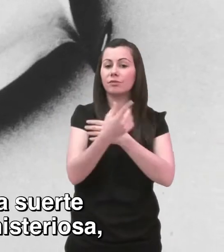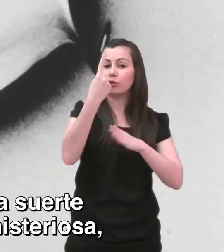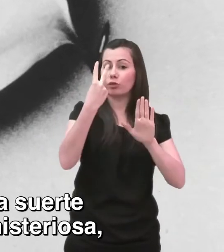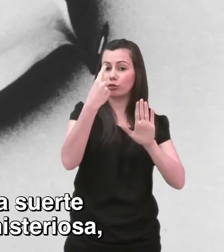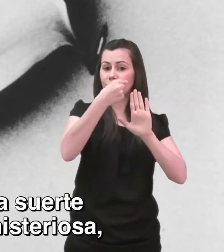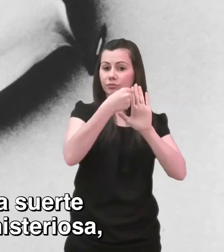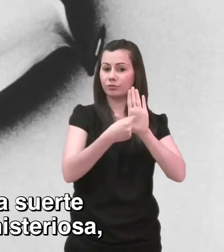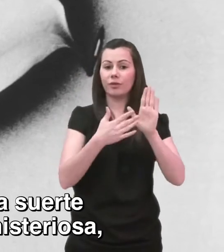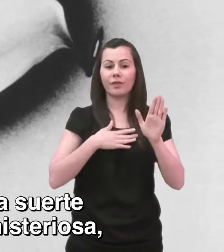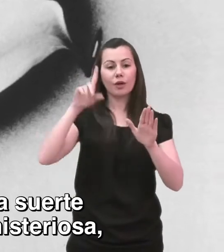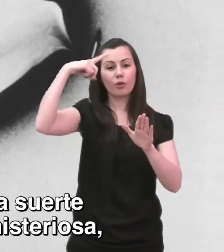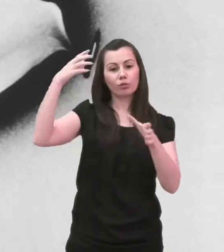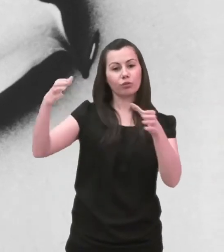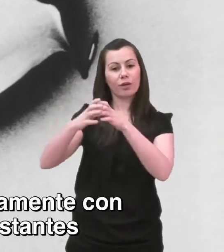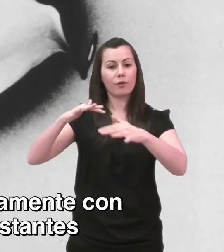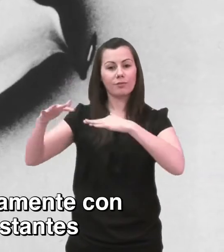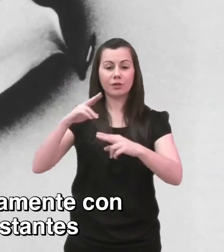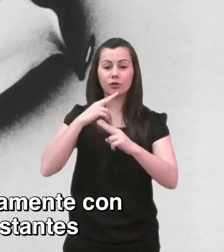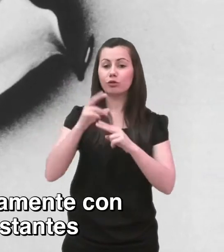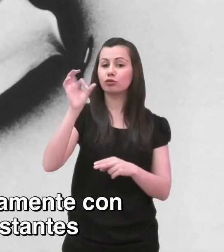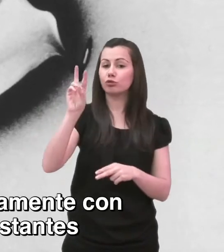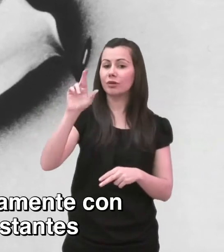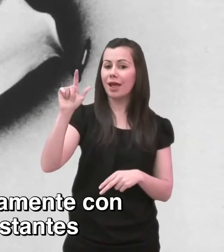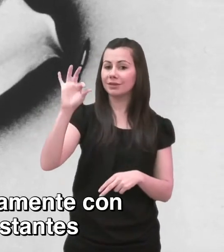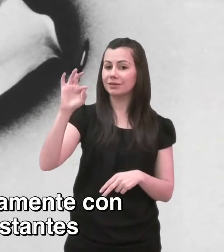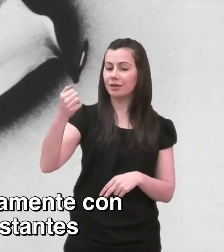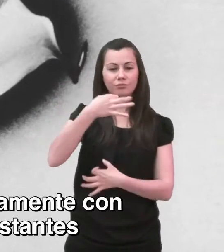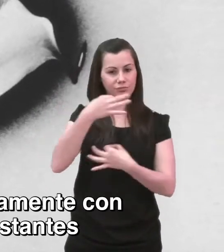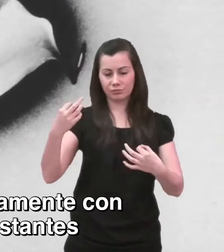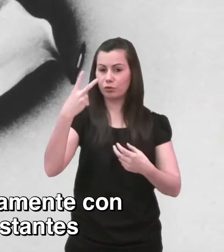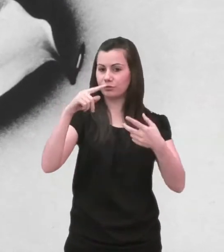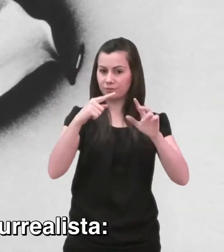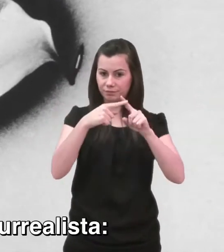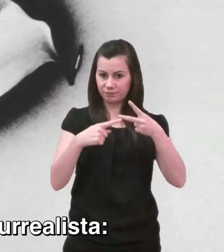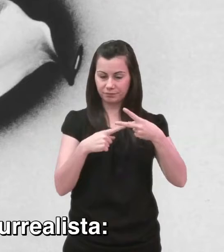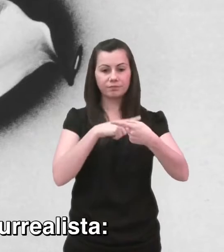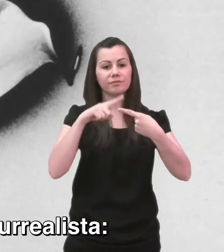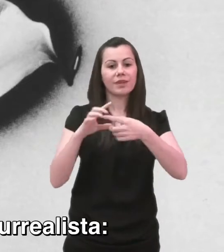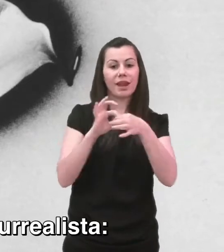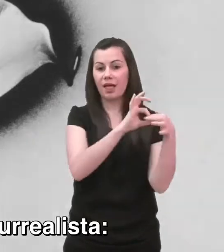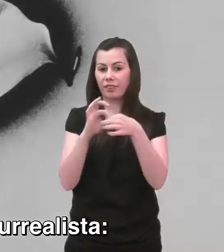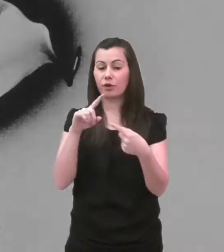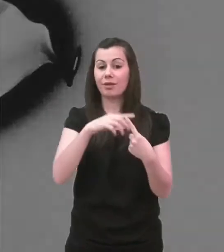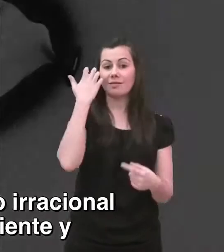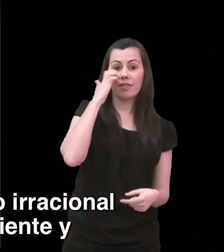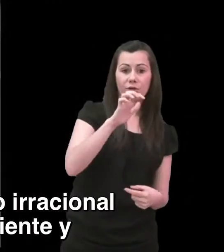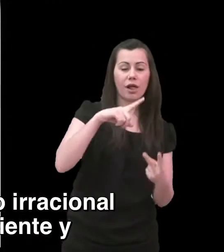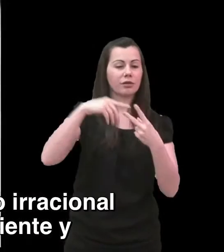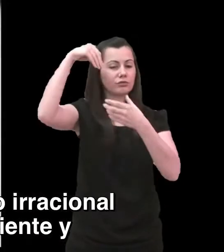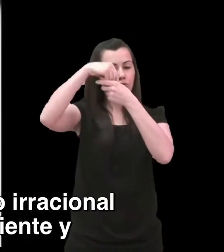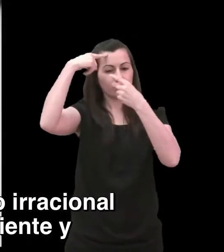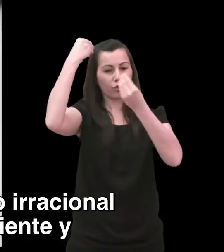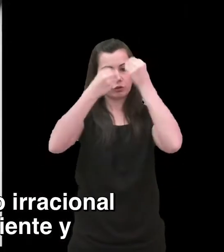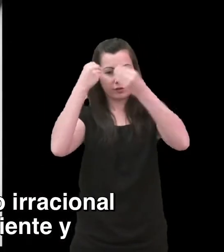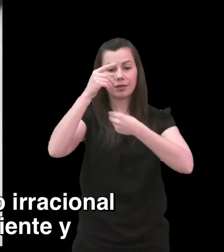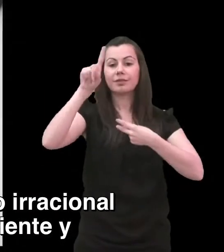en una suerte de ensoñación misteriosa que enlaza perfectamente con dos de las constantes del movimiento surrealista: la relación